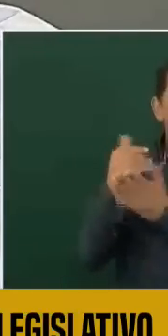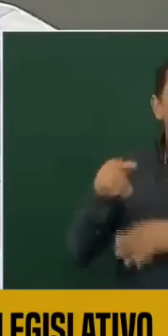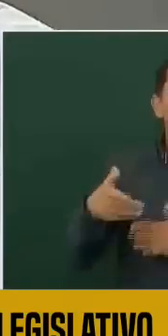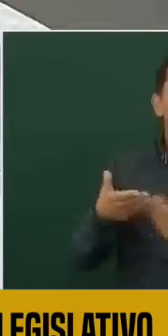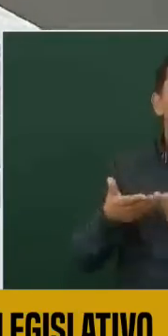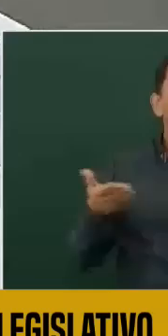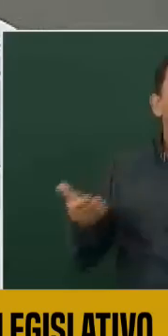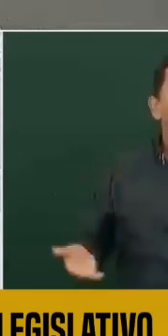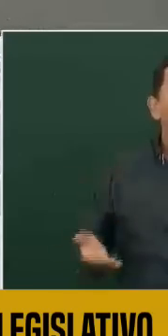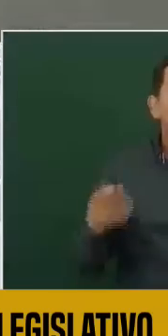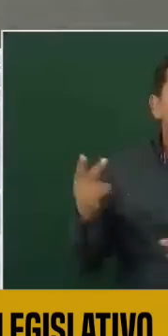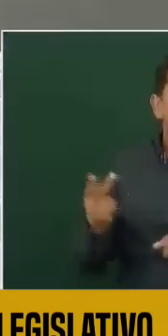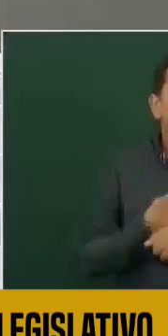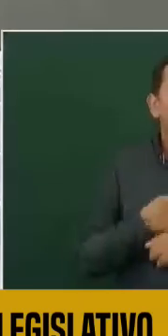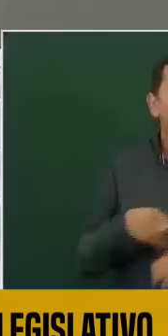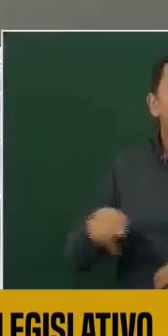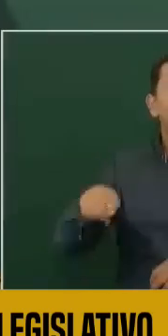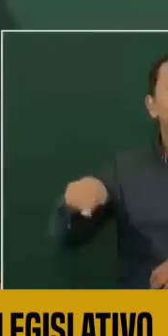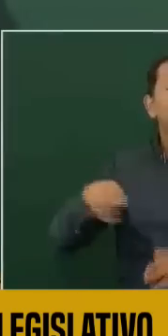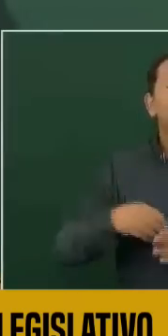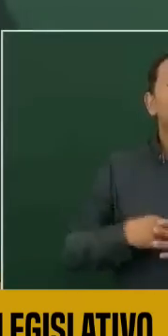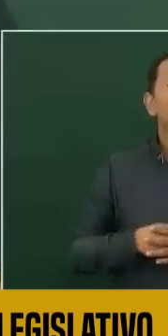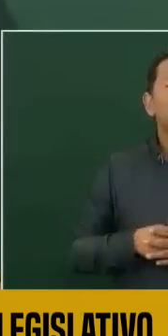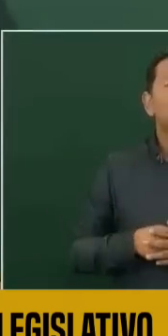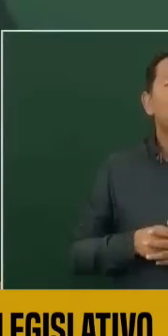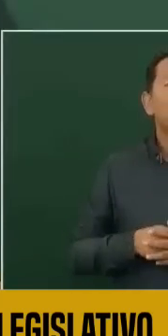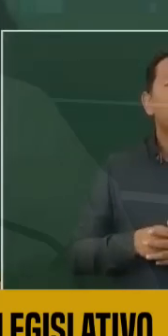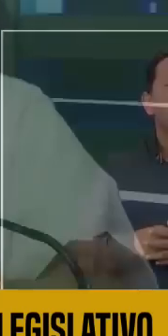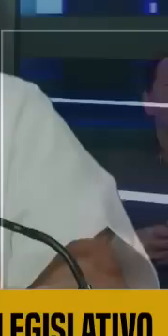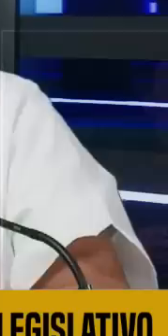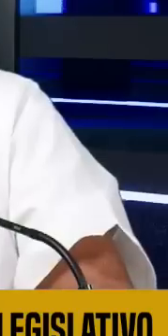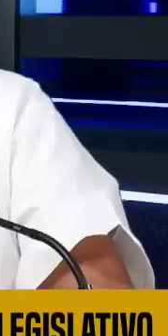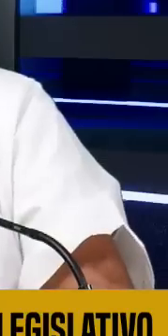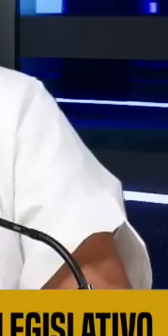encumbrando a el Poder Judicial.